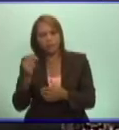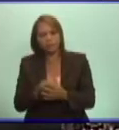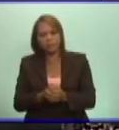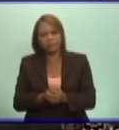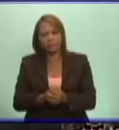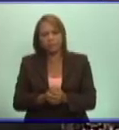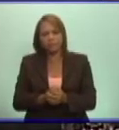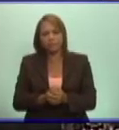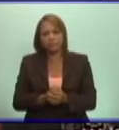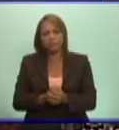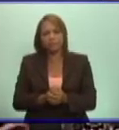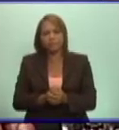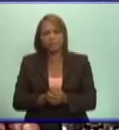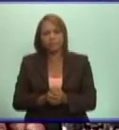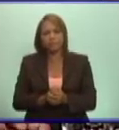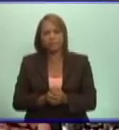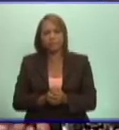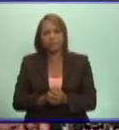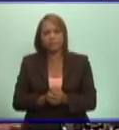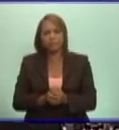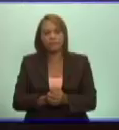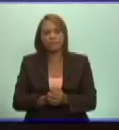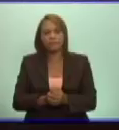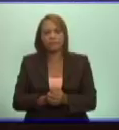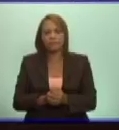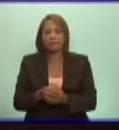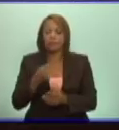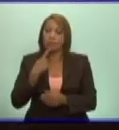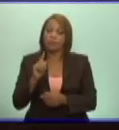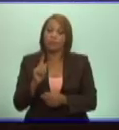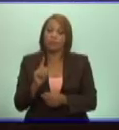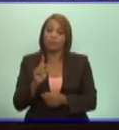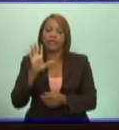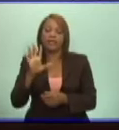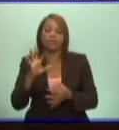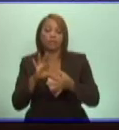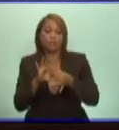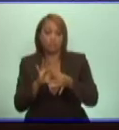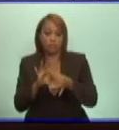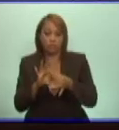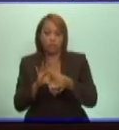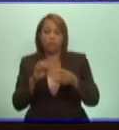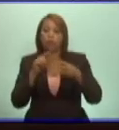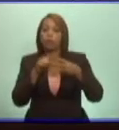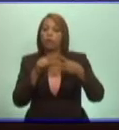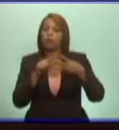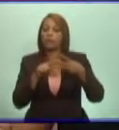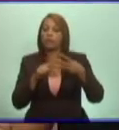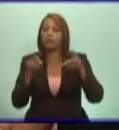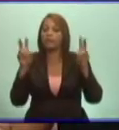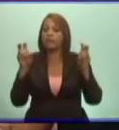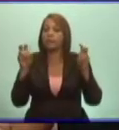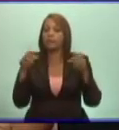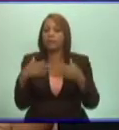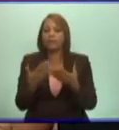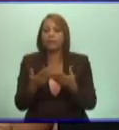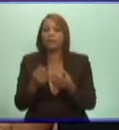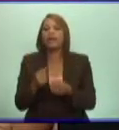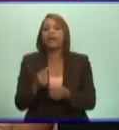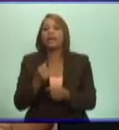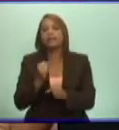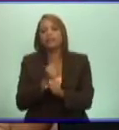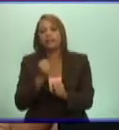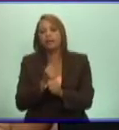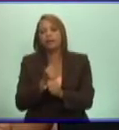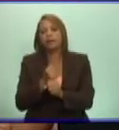reflejados en la orientación del trabajo. En el caso de quinto grado, los tres temas versaban sobre la labor de José